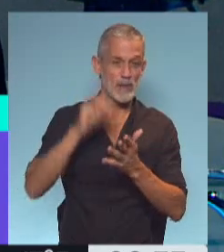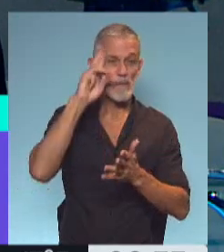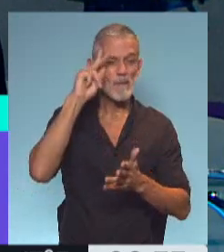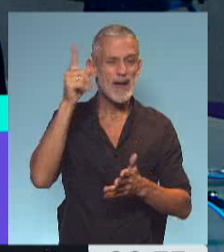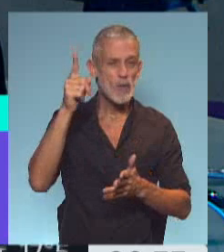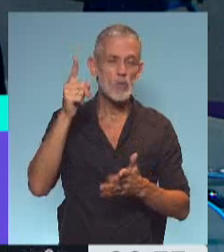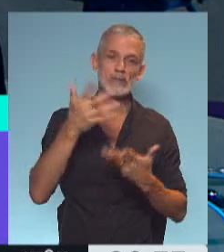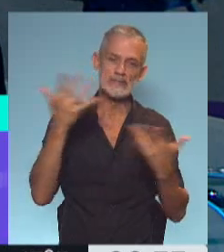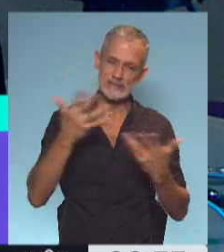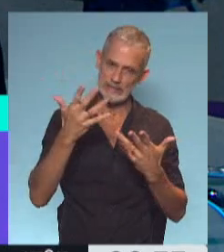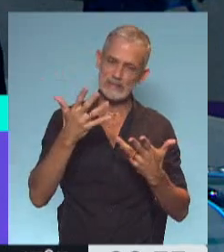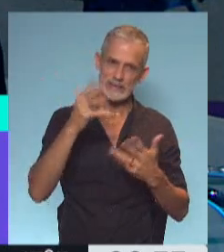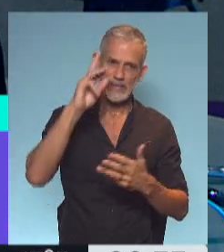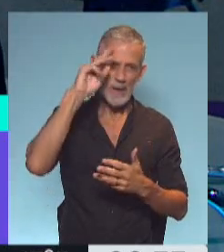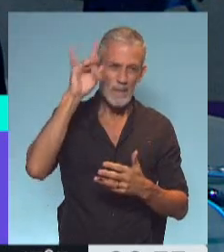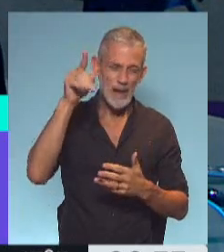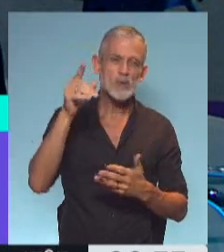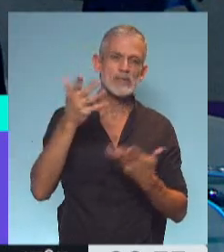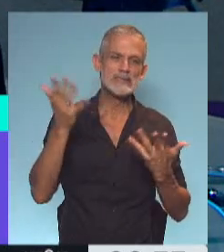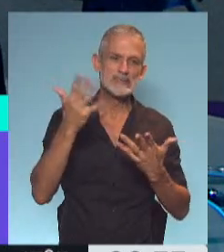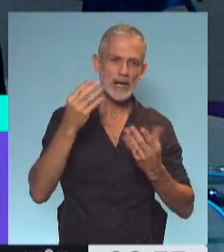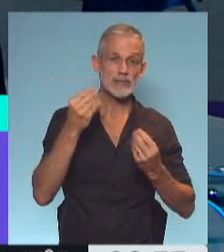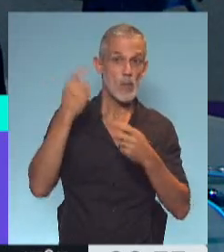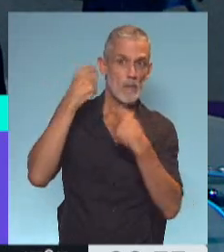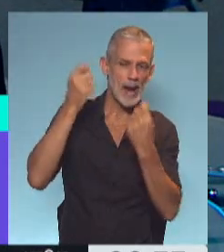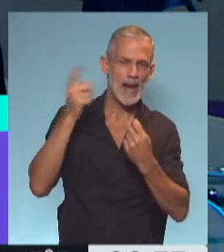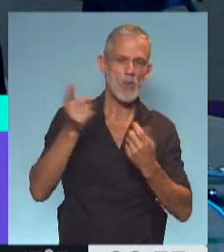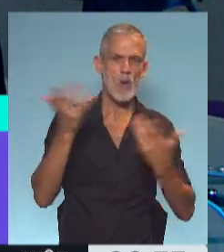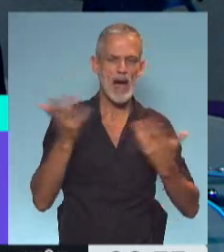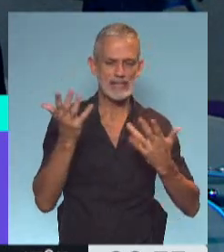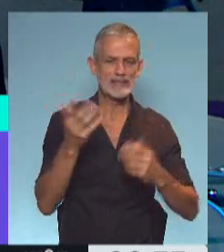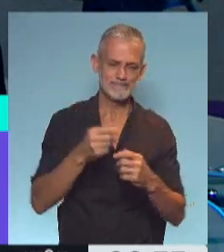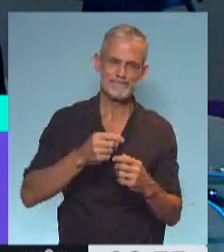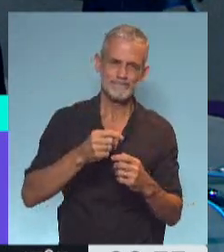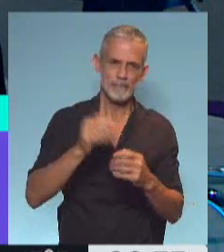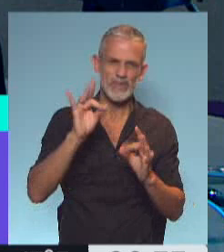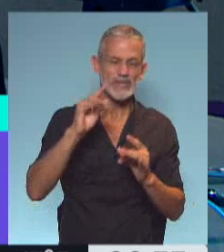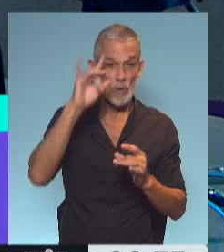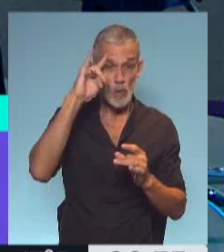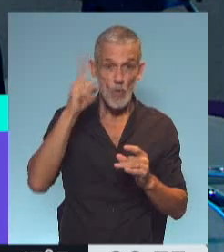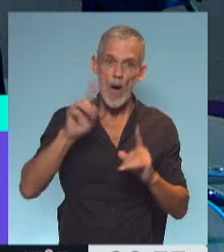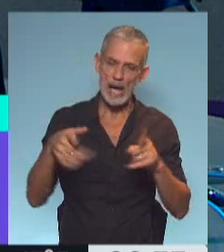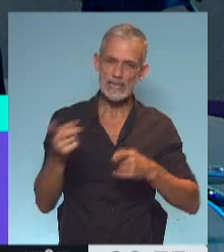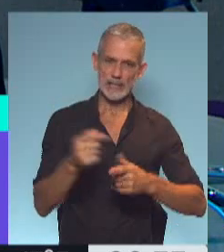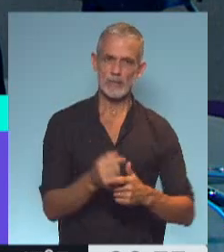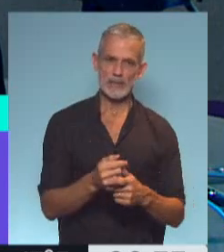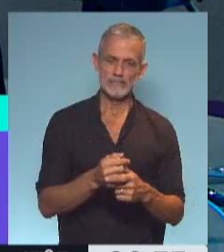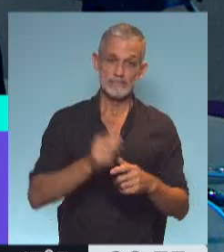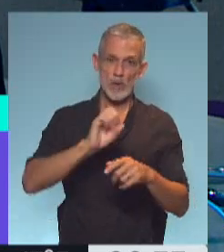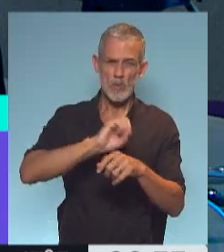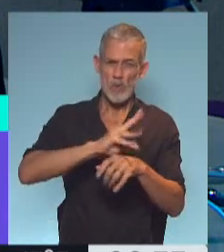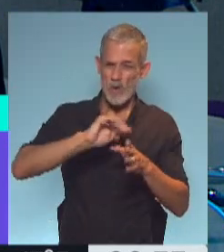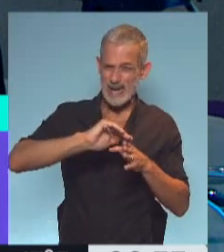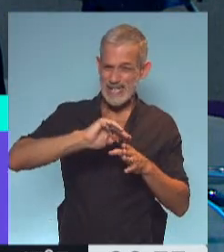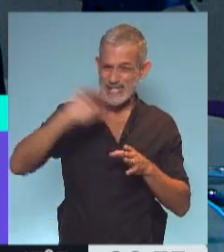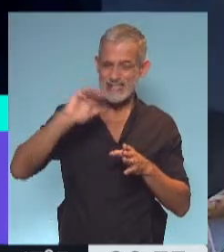mucho. Es un país, estamos viendo qué hacemos con Paraguay, con Uruguay mismo, porque están teniendo un aumento